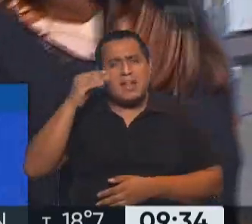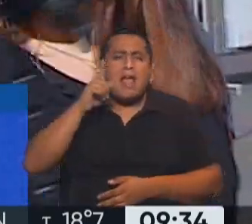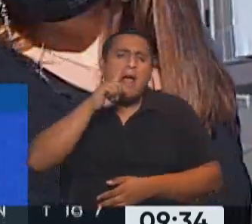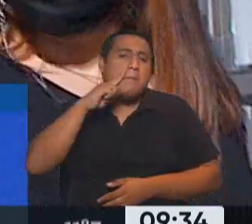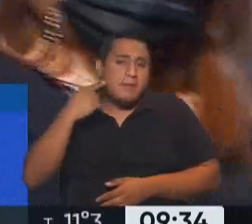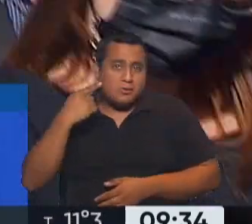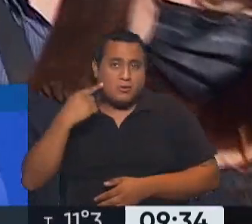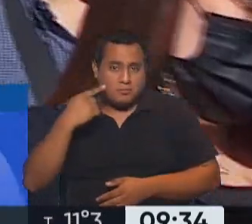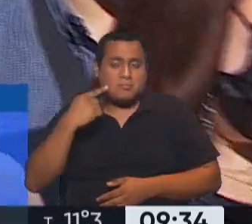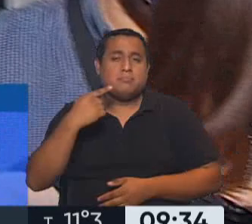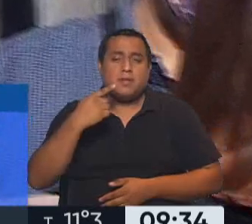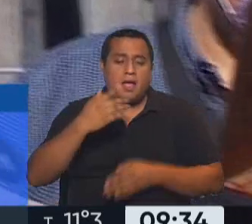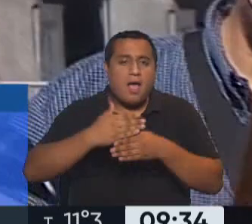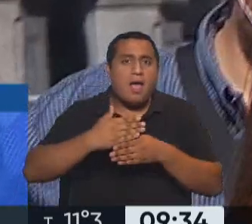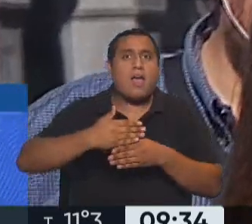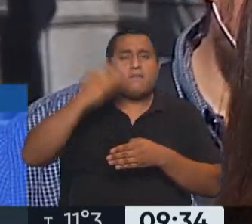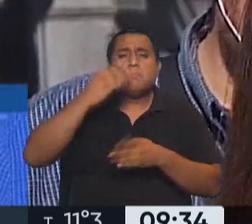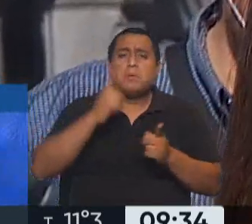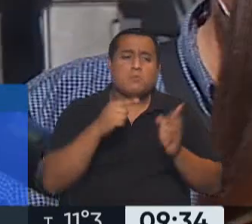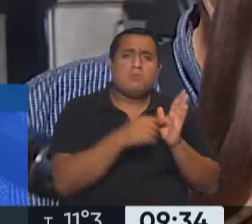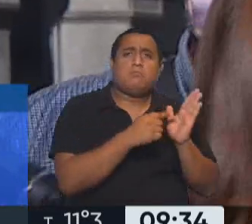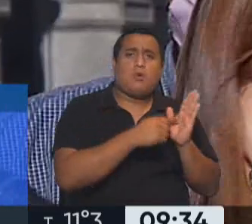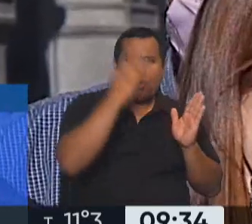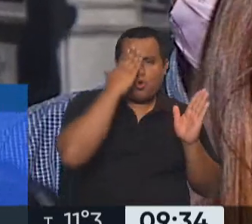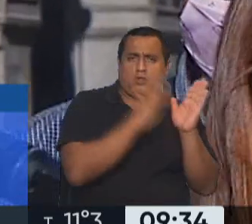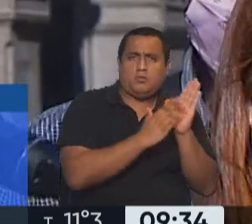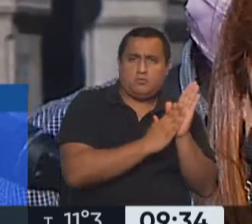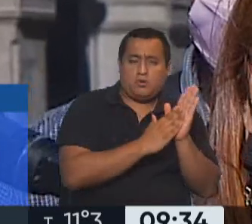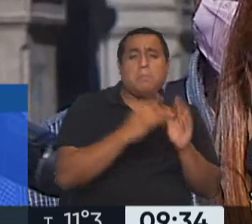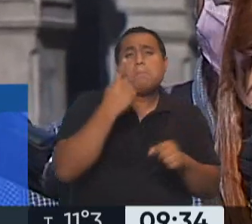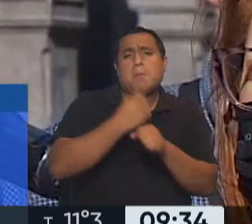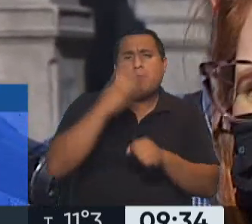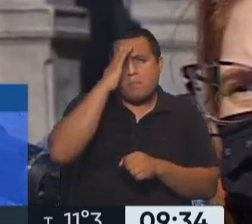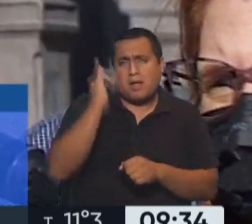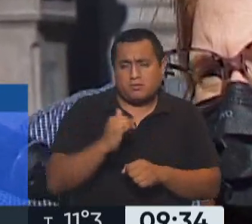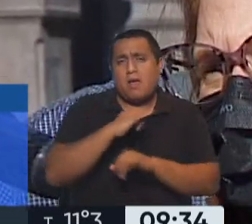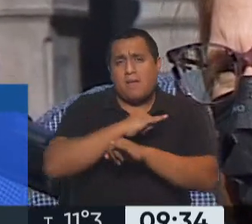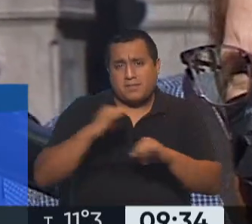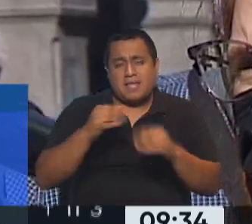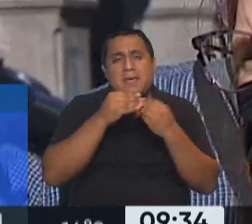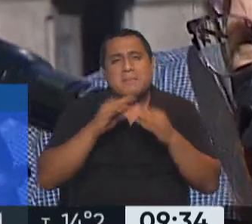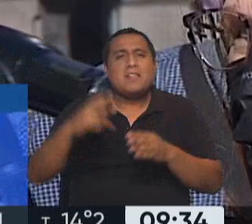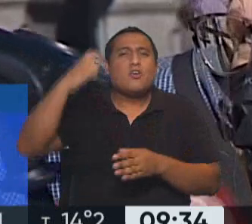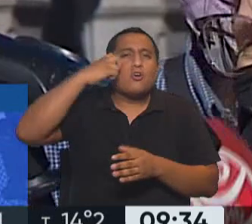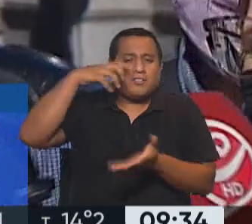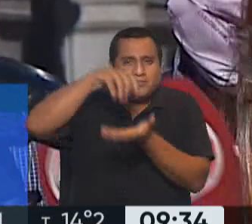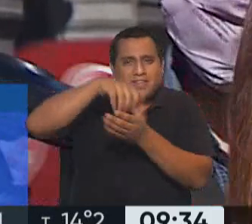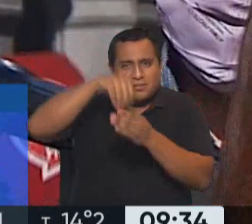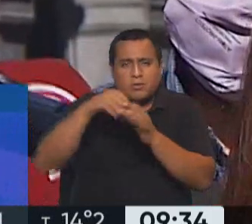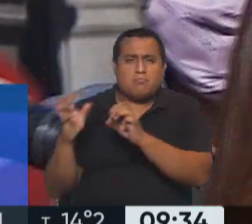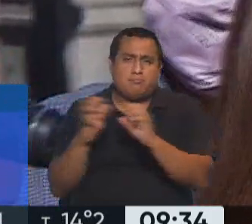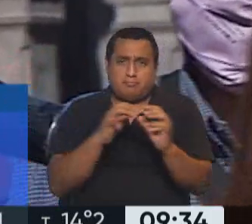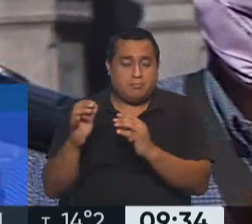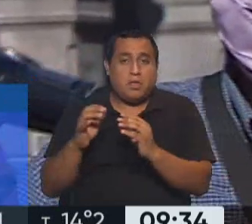realmente la apertura que marca la Constitución, el 1 de marzo, de las sesiones ordinarias, se transforma en un hecho